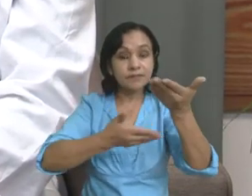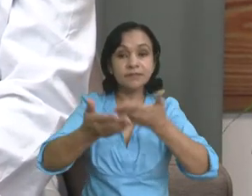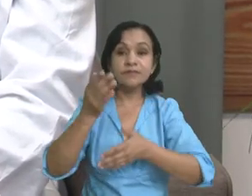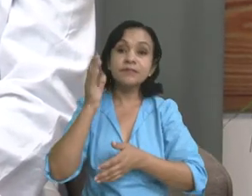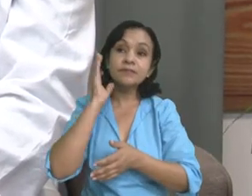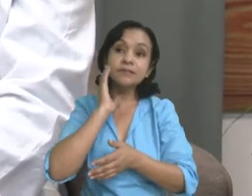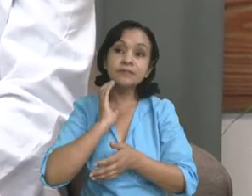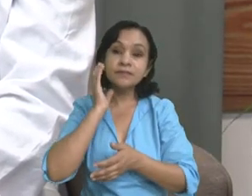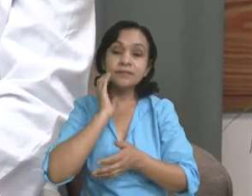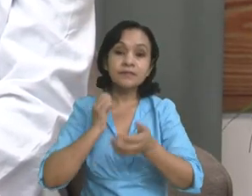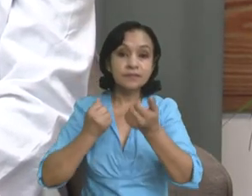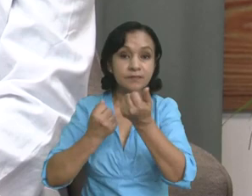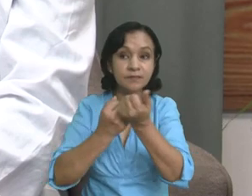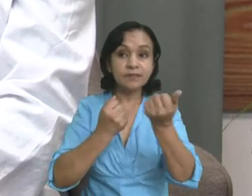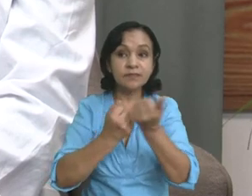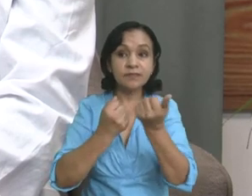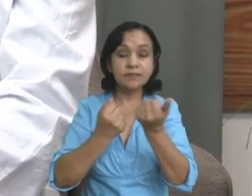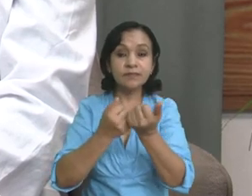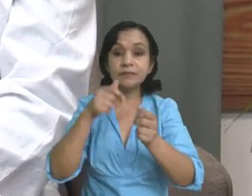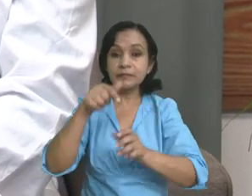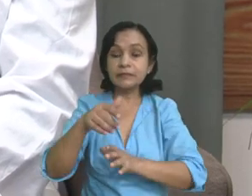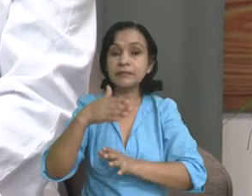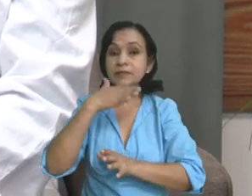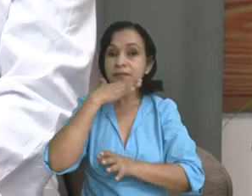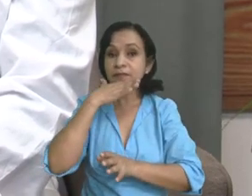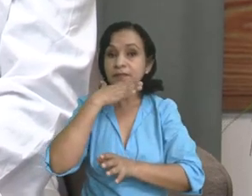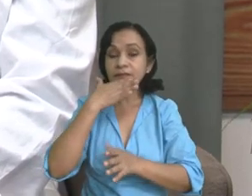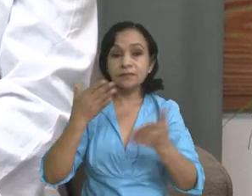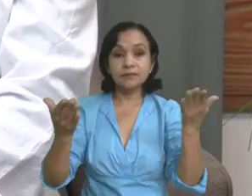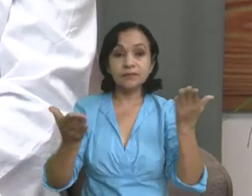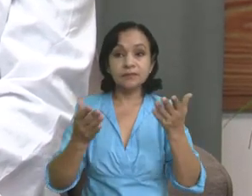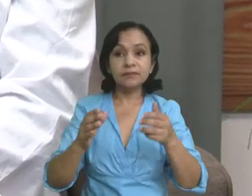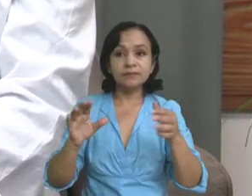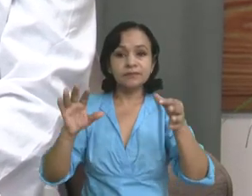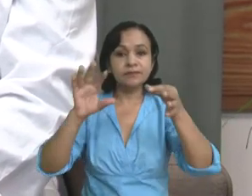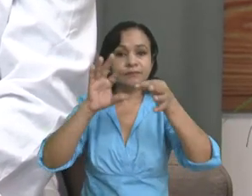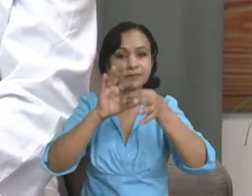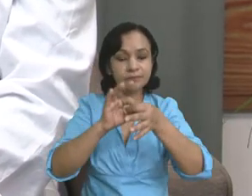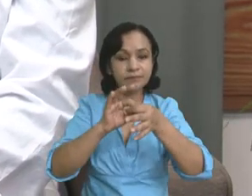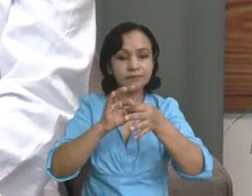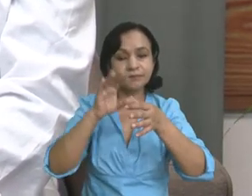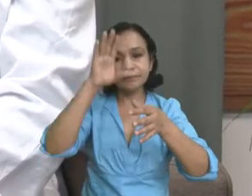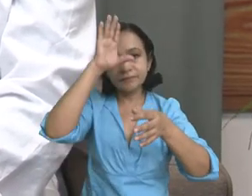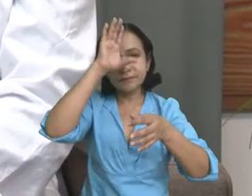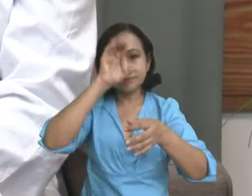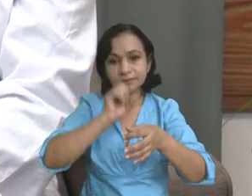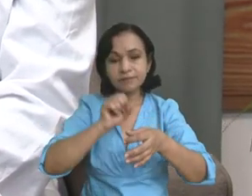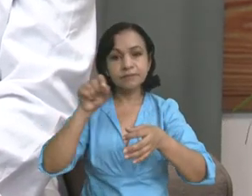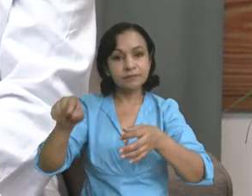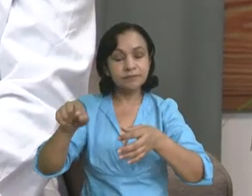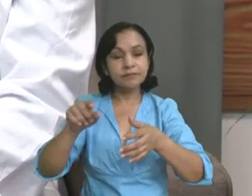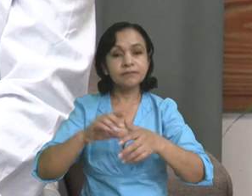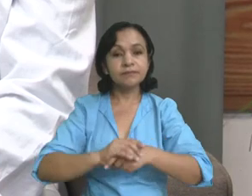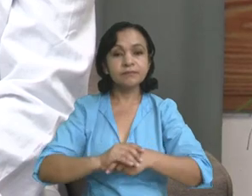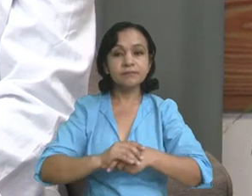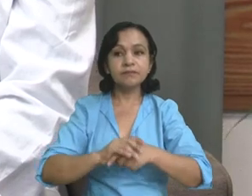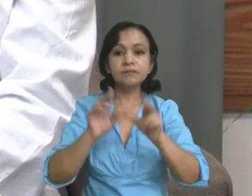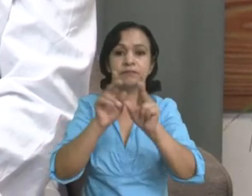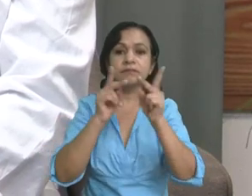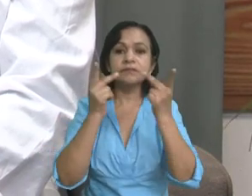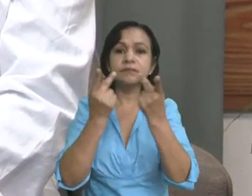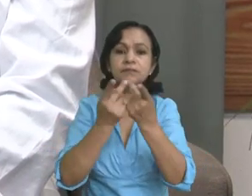experiencias y apoyarlos en este momento difícil. Me uno a la palabra de nuestro embajador. Es momento de que los pueblos se